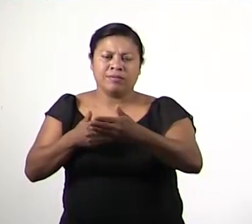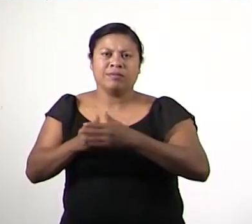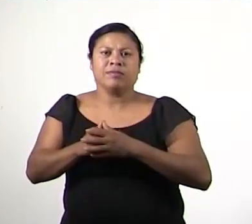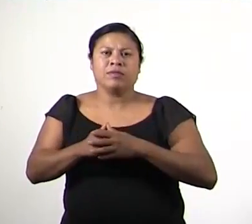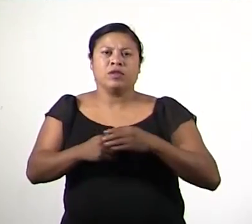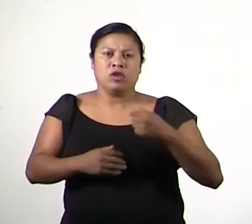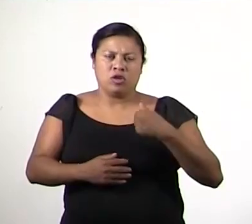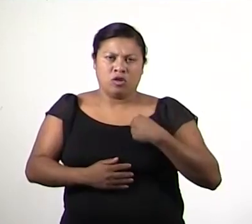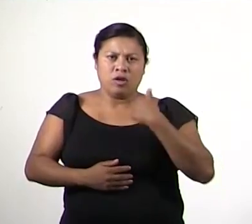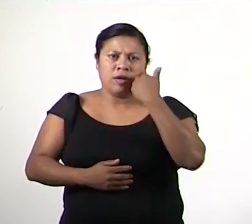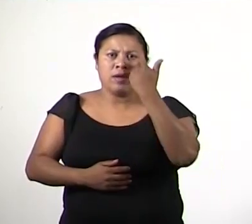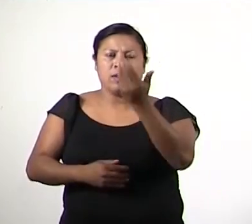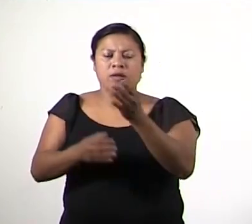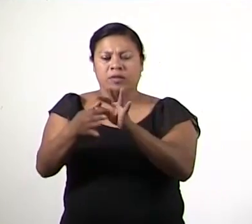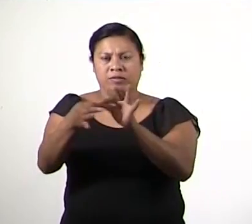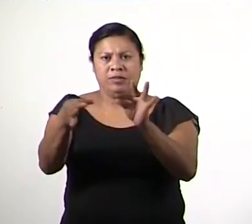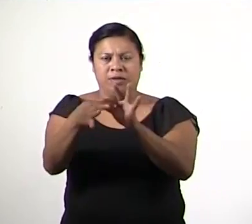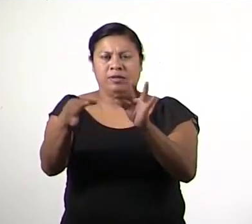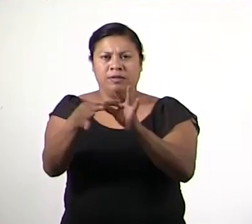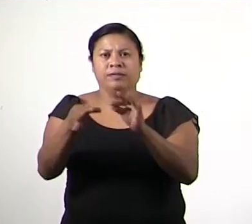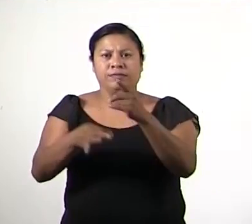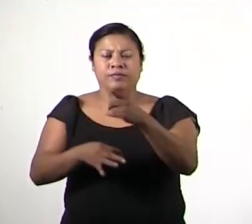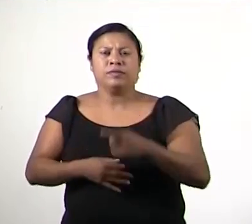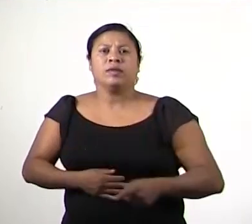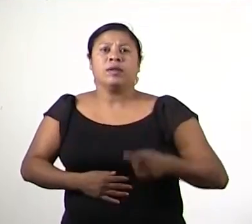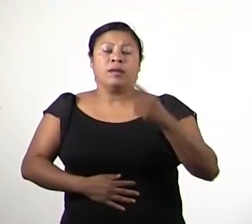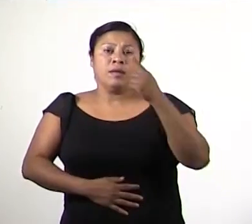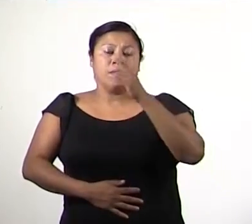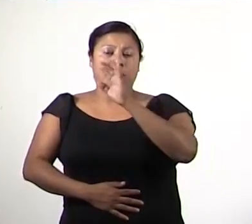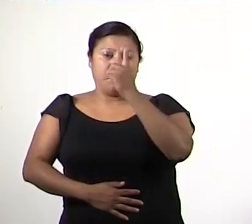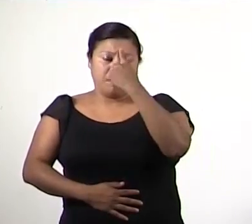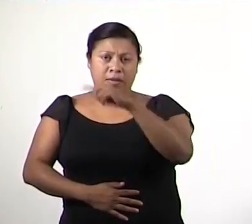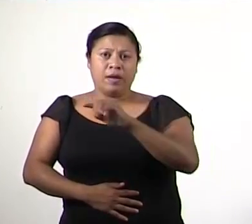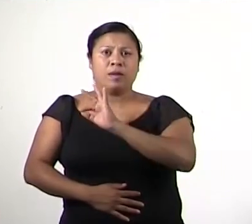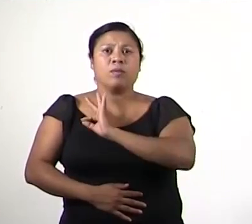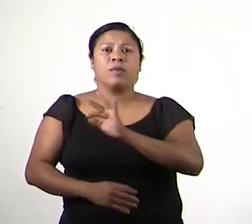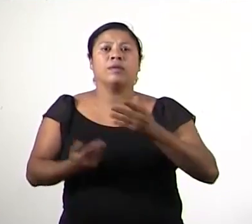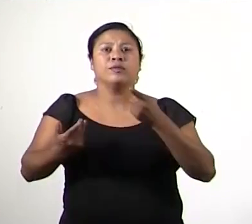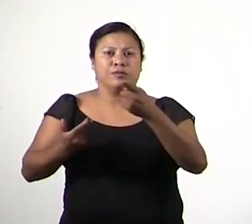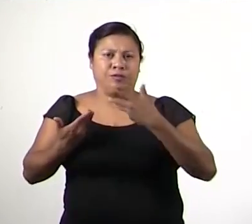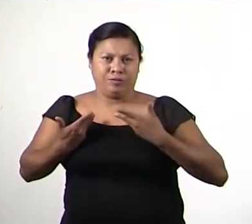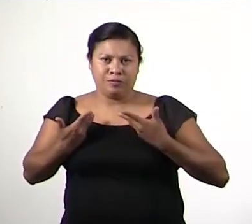voy a permitir explicarte de una forma